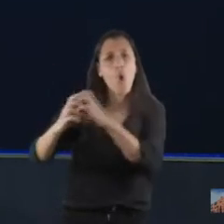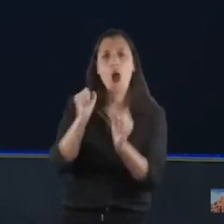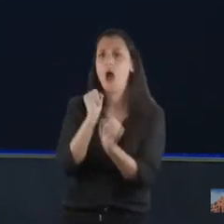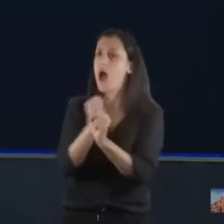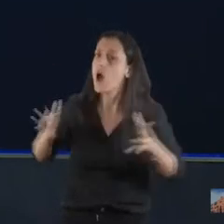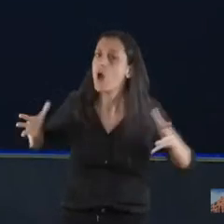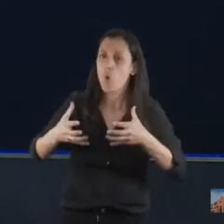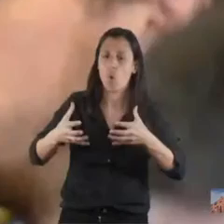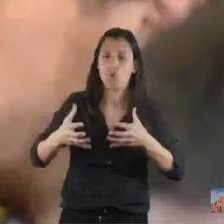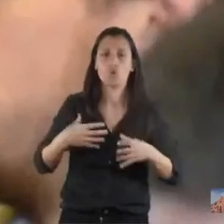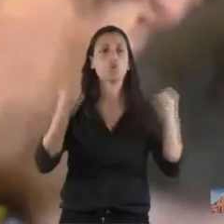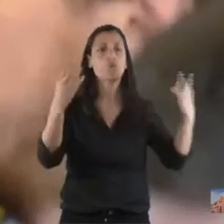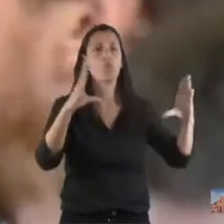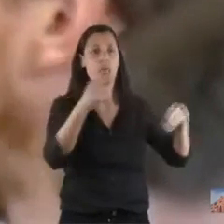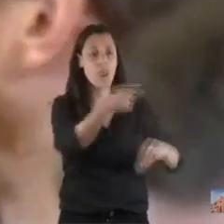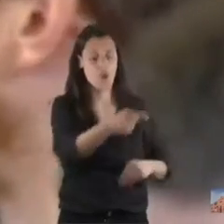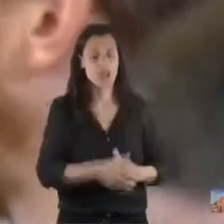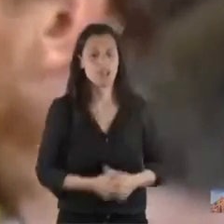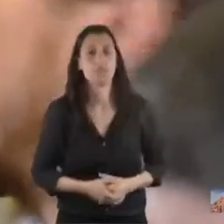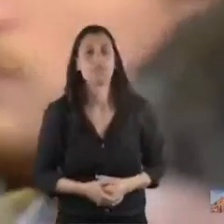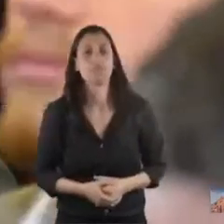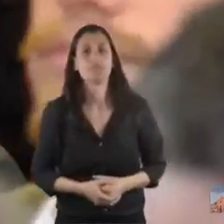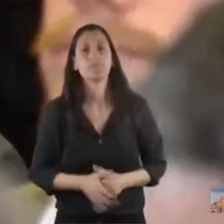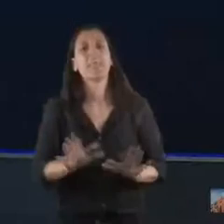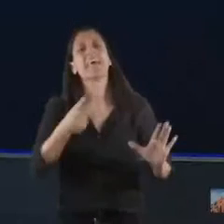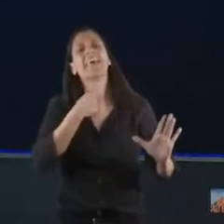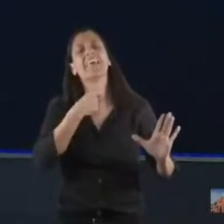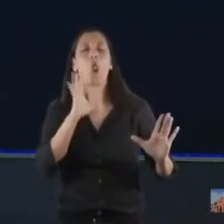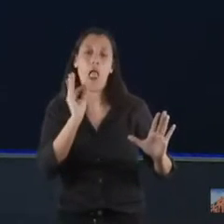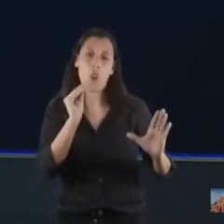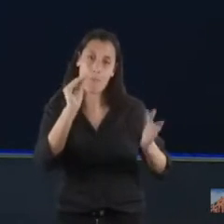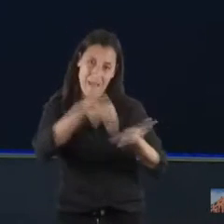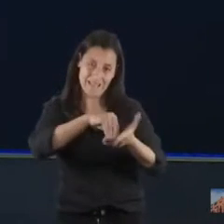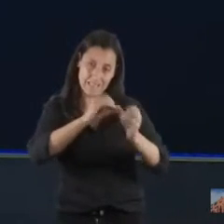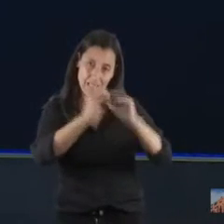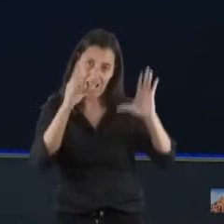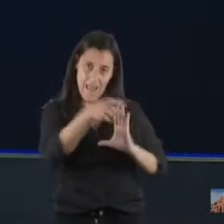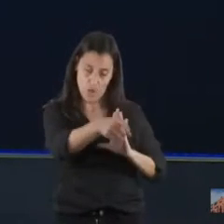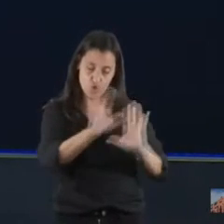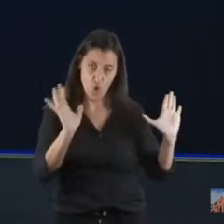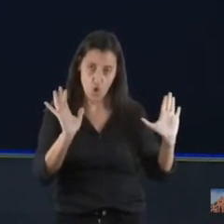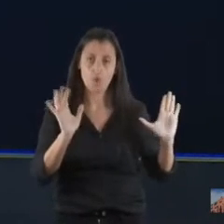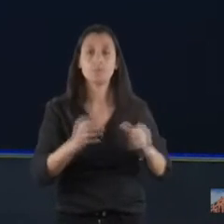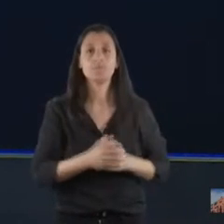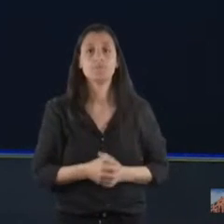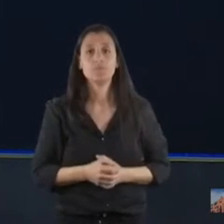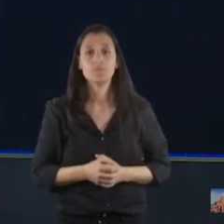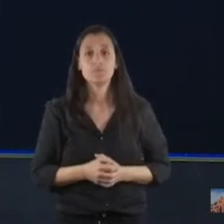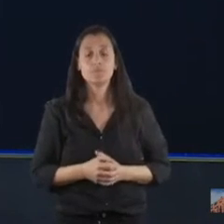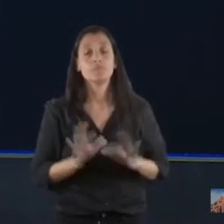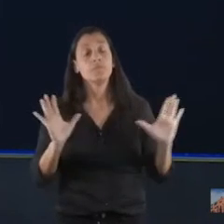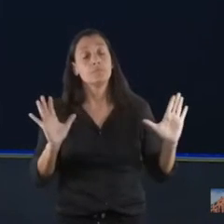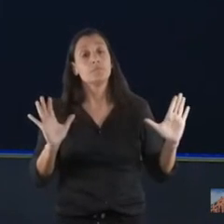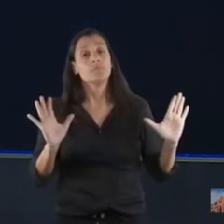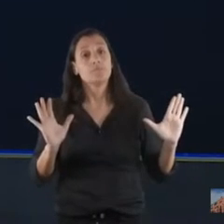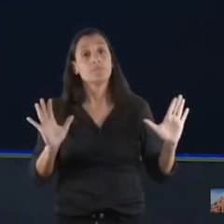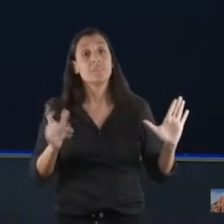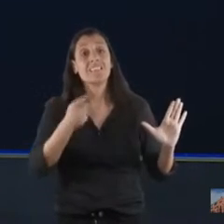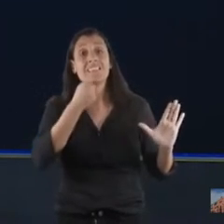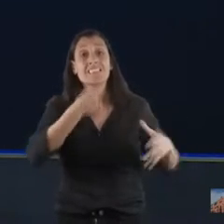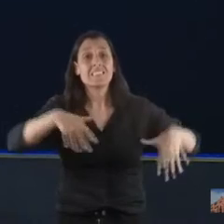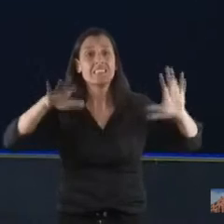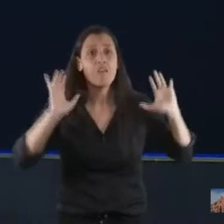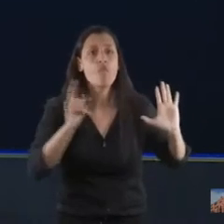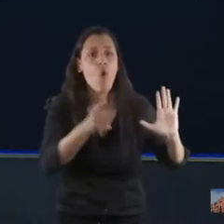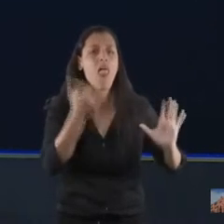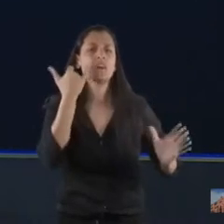ministro buenas noches y quiero hacer una aclaración porque si hubiese habido una